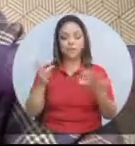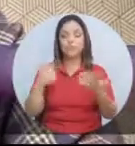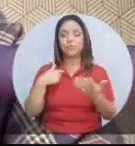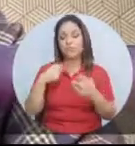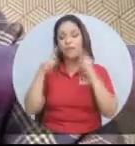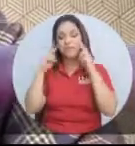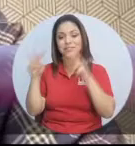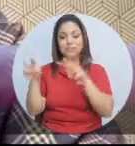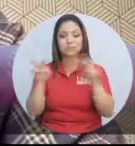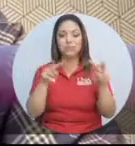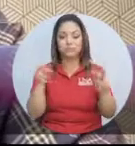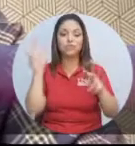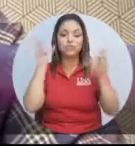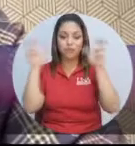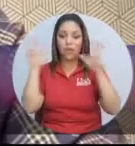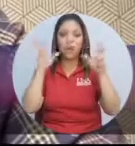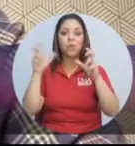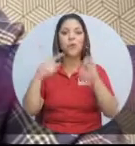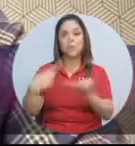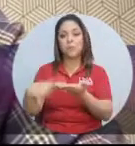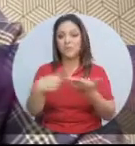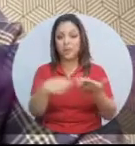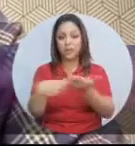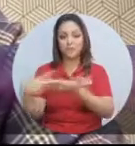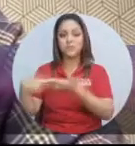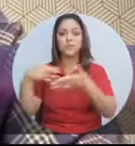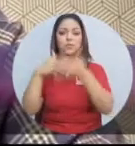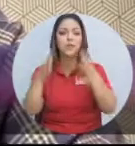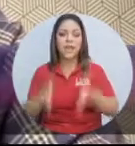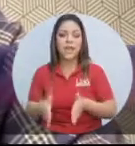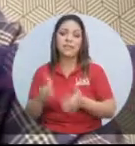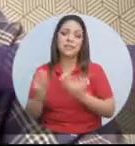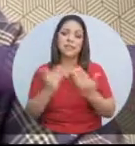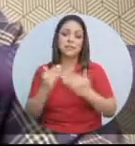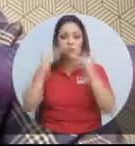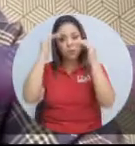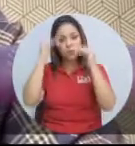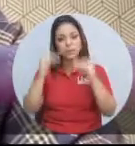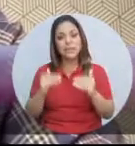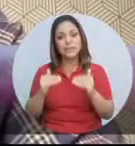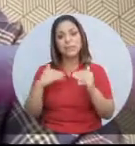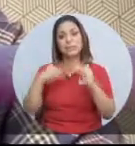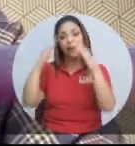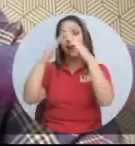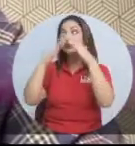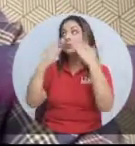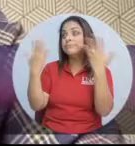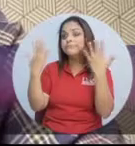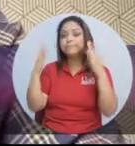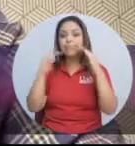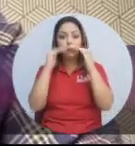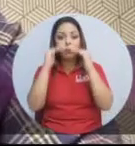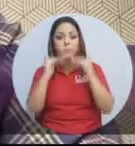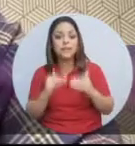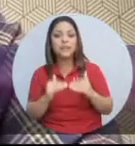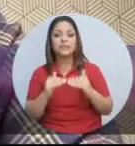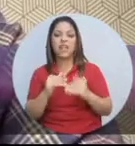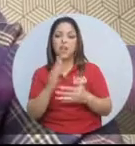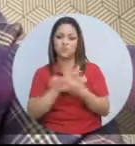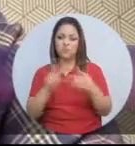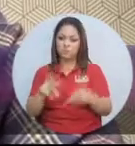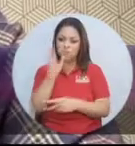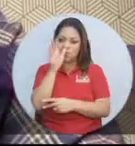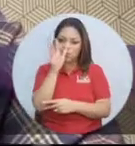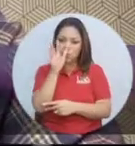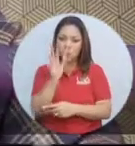espacio. Entonces, he escuchado comentarios de estudiantes, por ejemplo, que tal vez muy humildes y que se han burlado